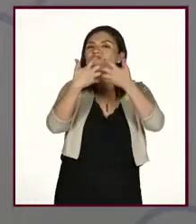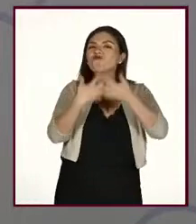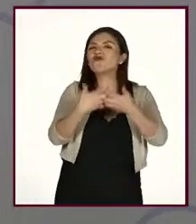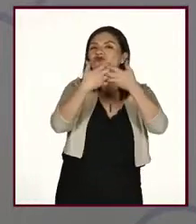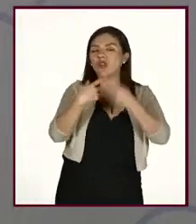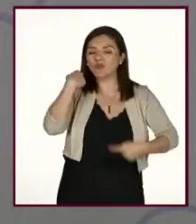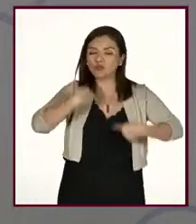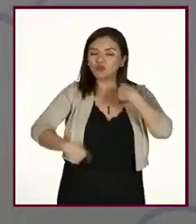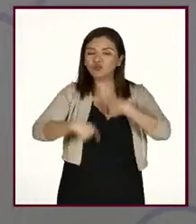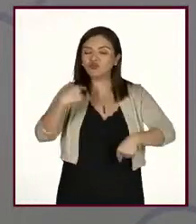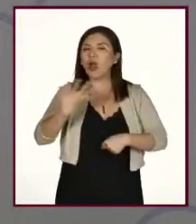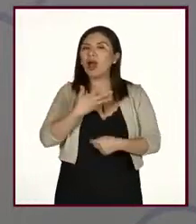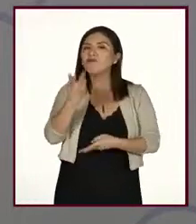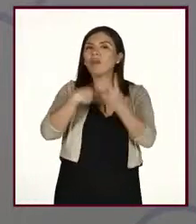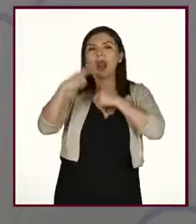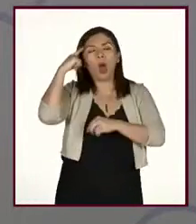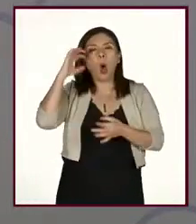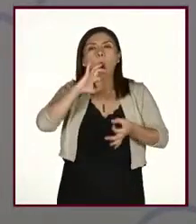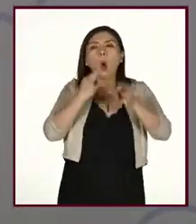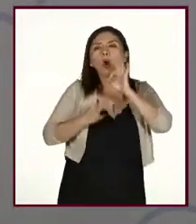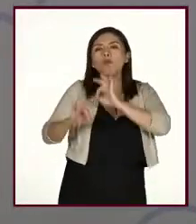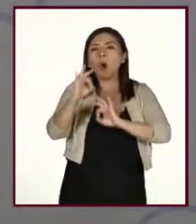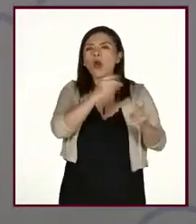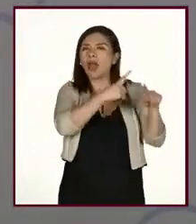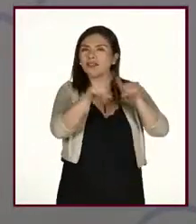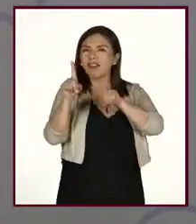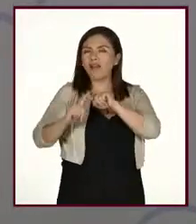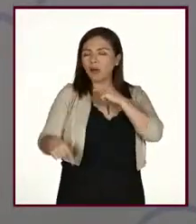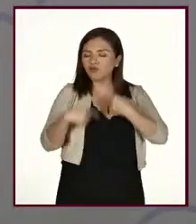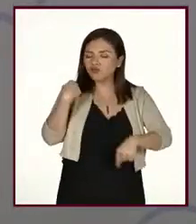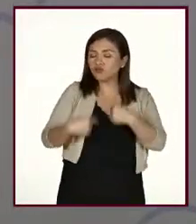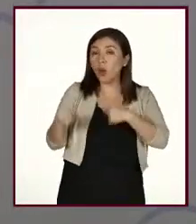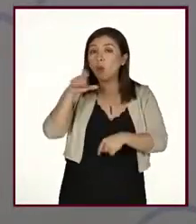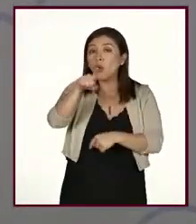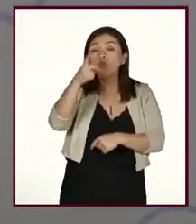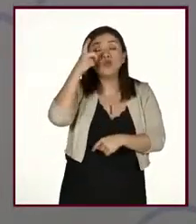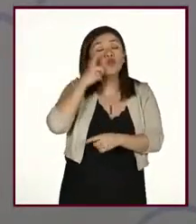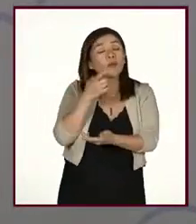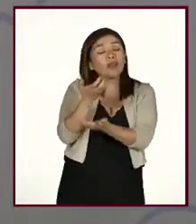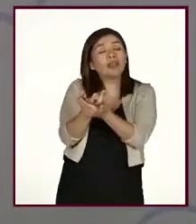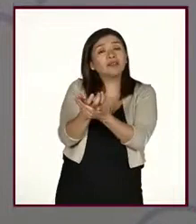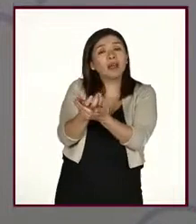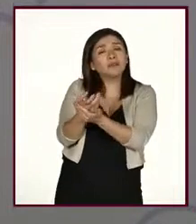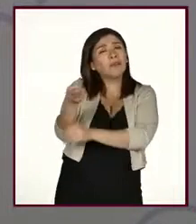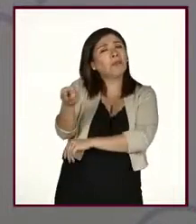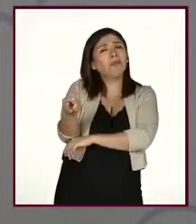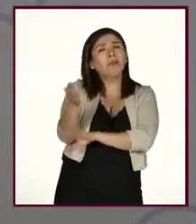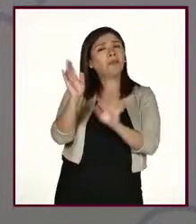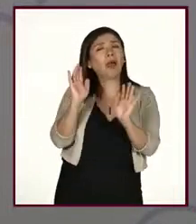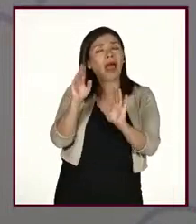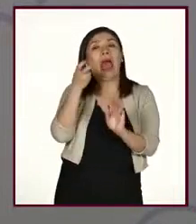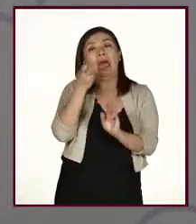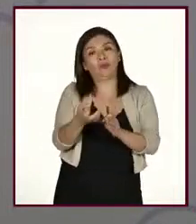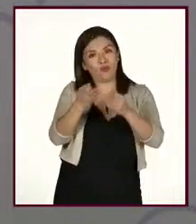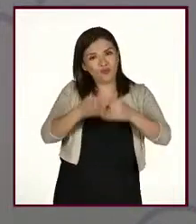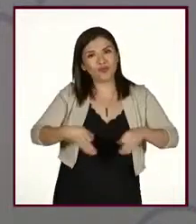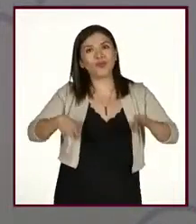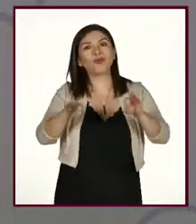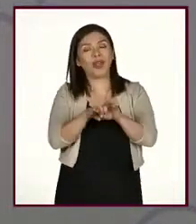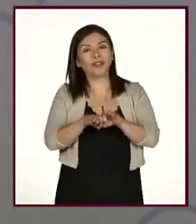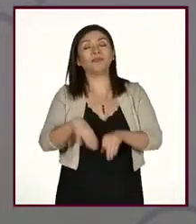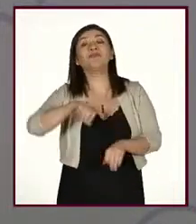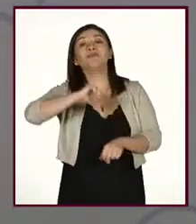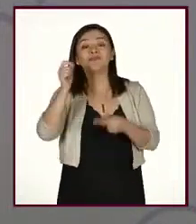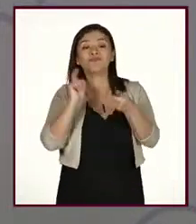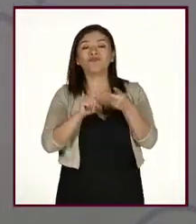muchos ciclos hormonales que están ahí sucediendo mientras estamos en el descanso, en el sueño. ¿Sí? ¿Qué otra situación?